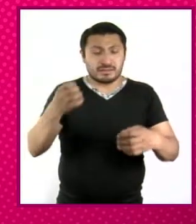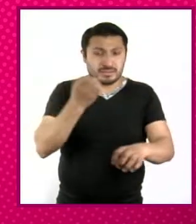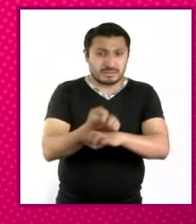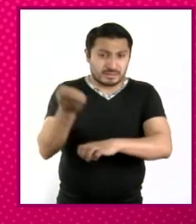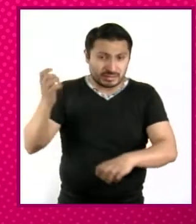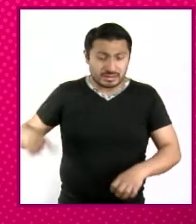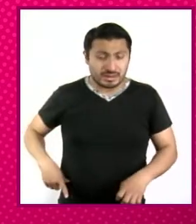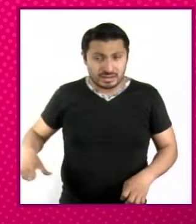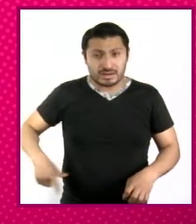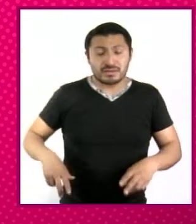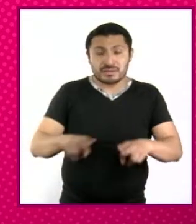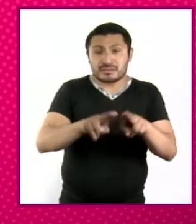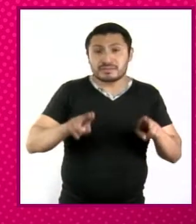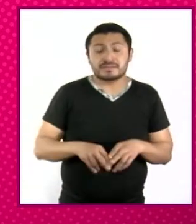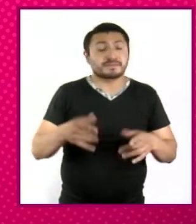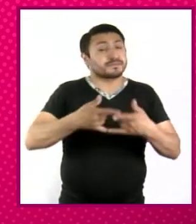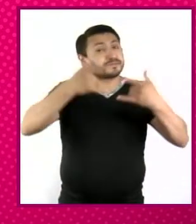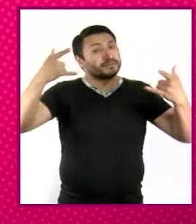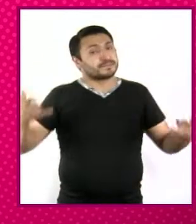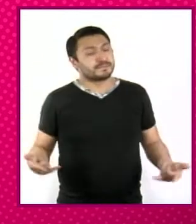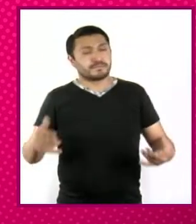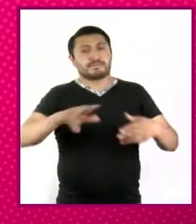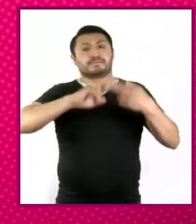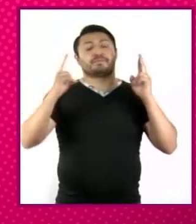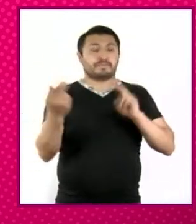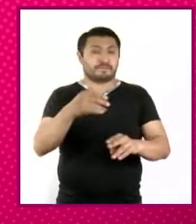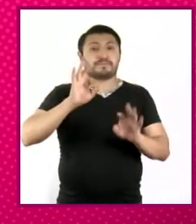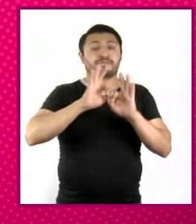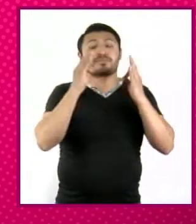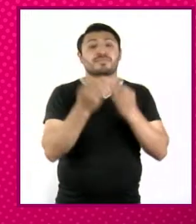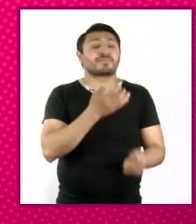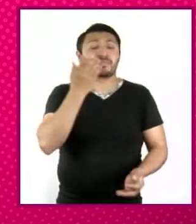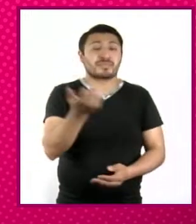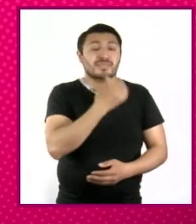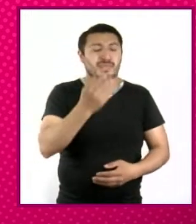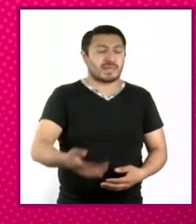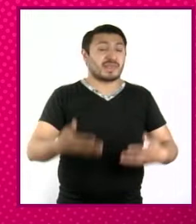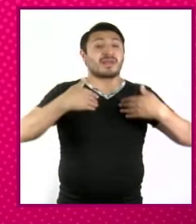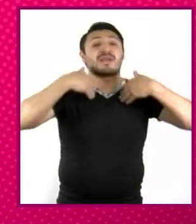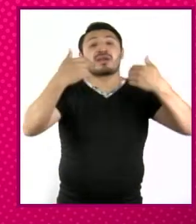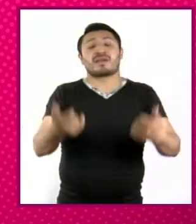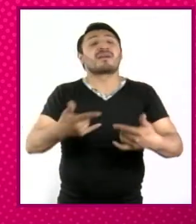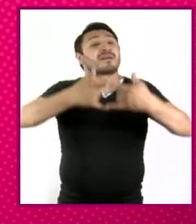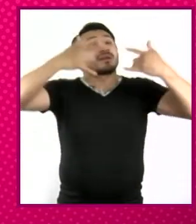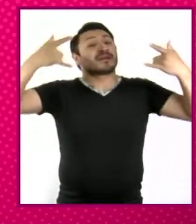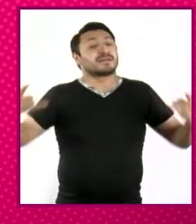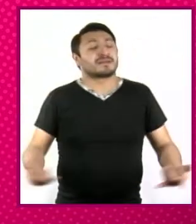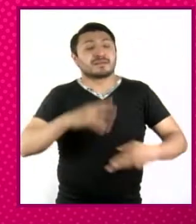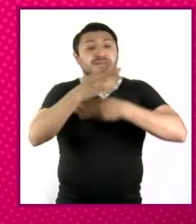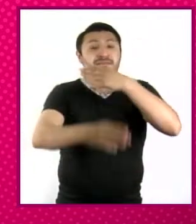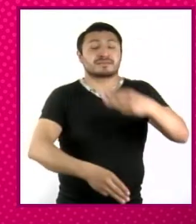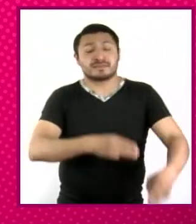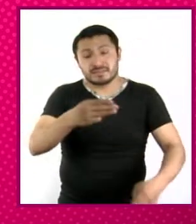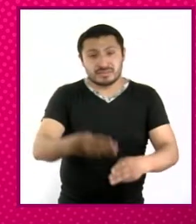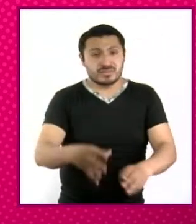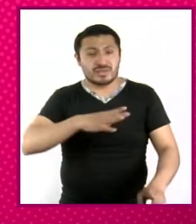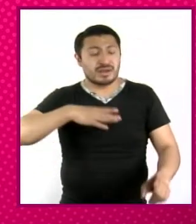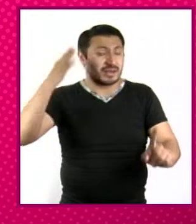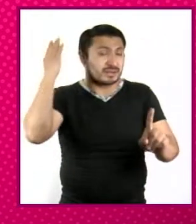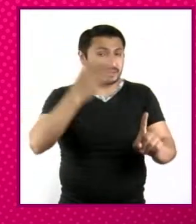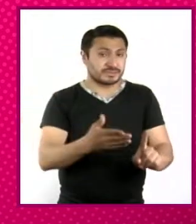Insisto, la historia universal es esta manera tradicional de ver historias del mundo que tienen como